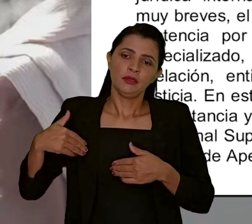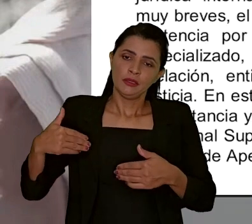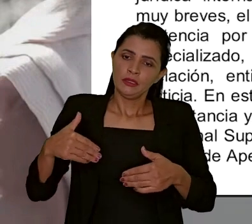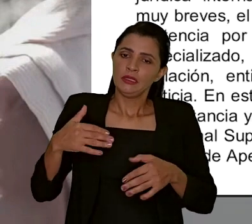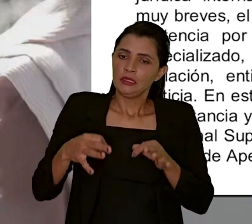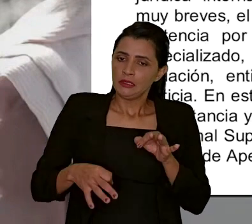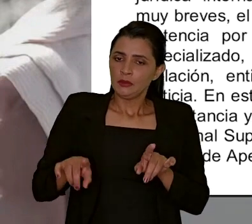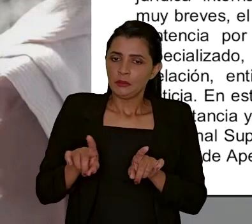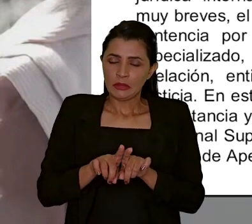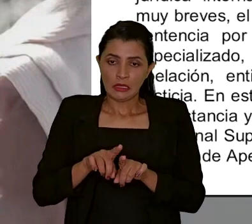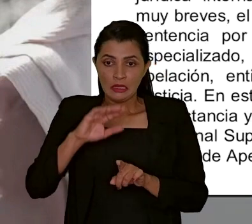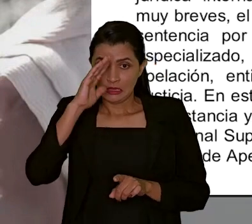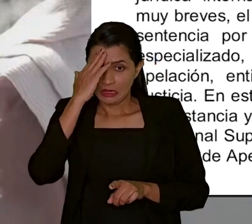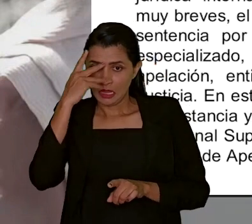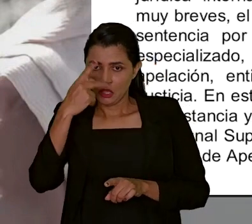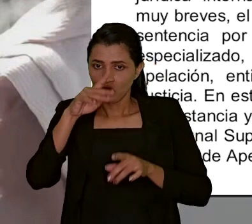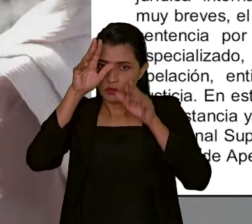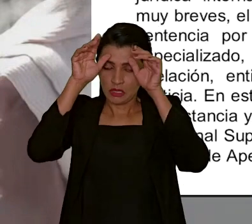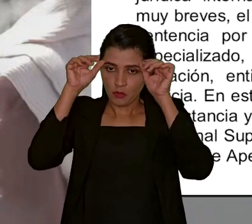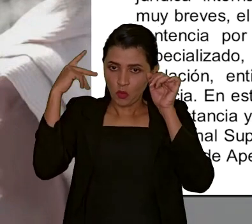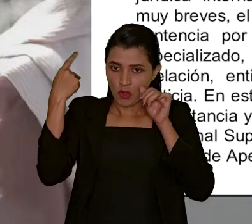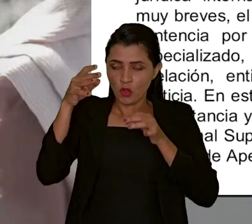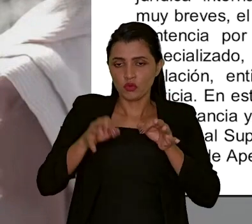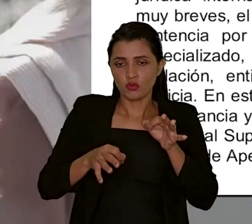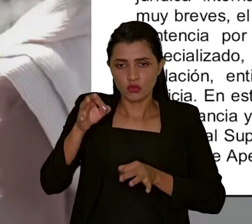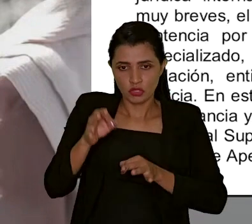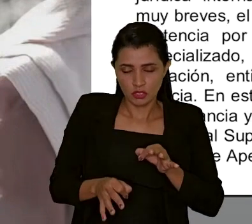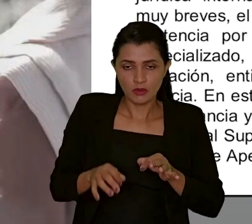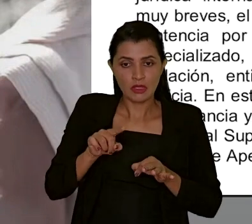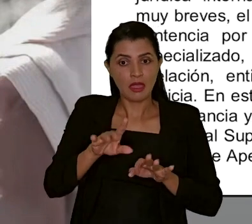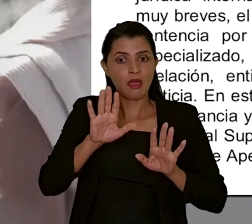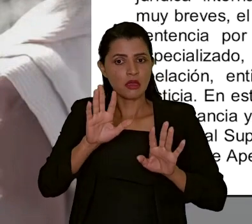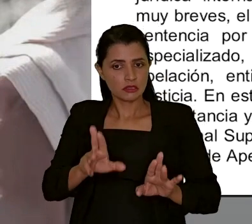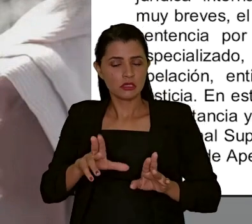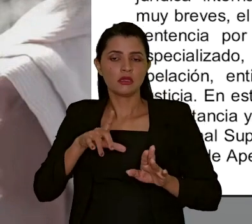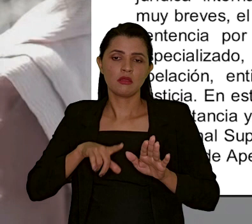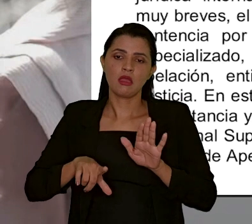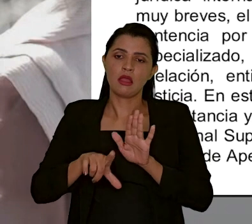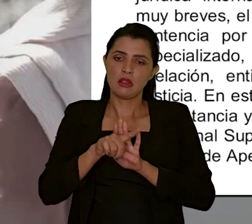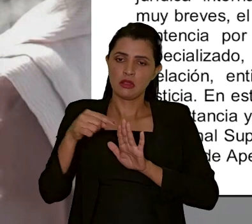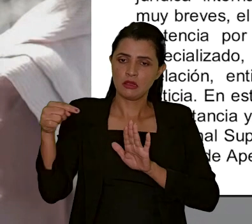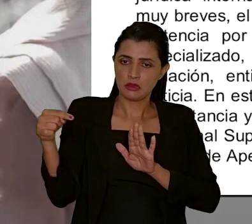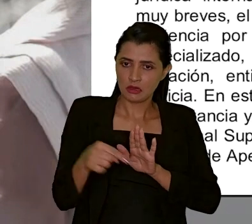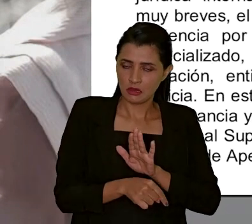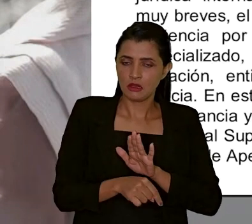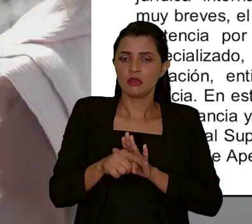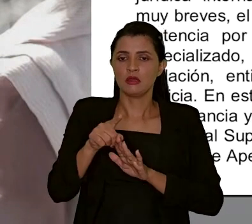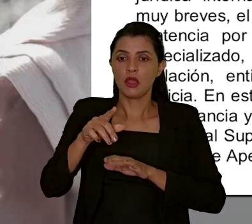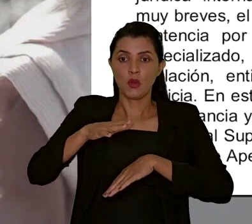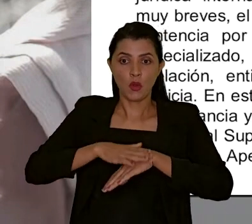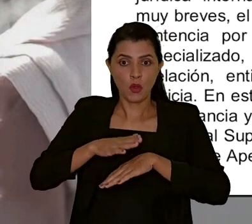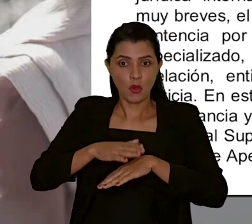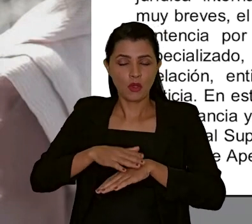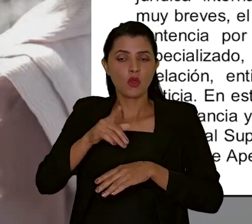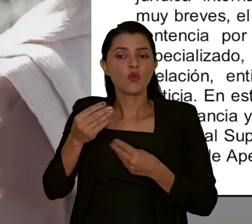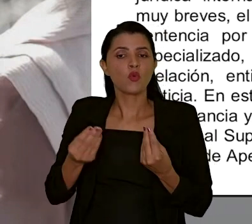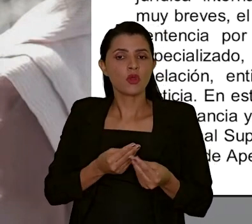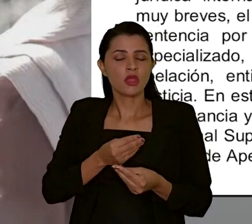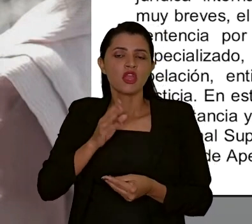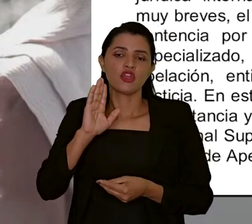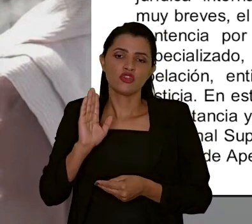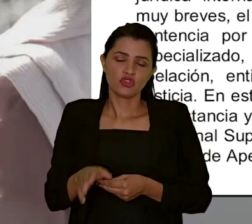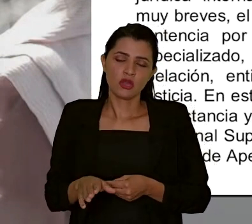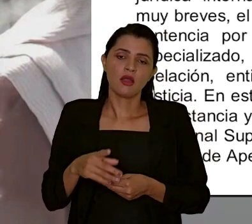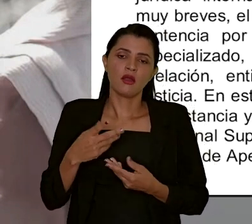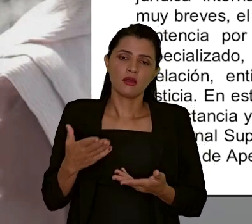apelación, entiende el Tribunal Superior de Justicia. En este sentido, la ley procesal ahorra una instancia, ya que en la